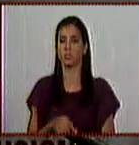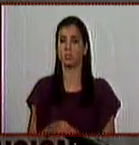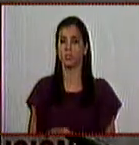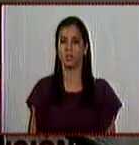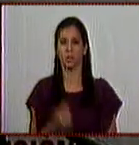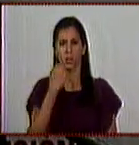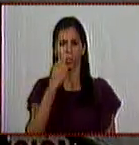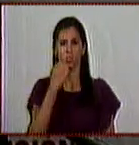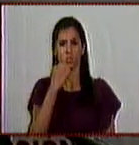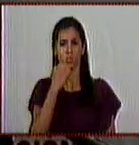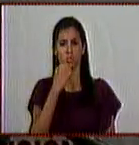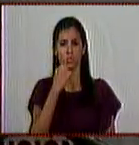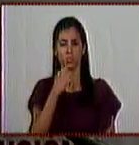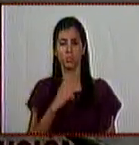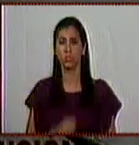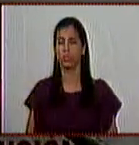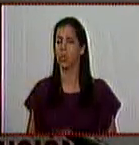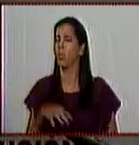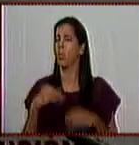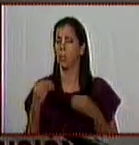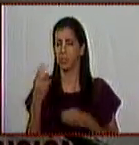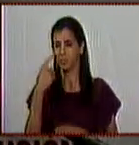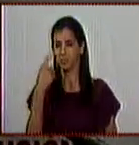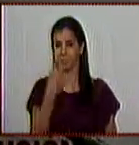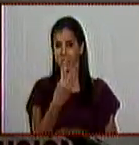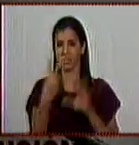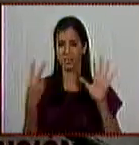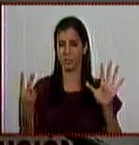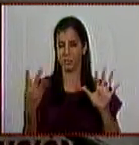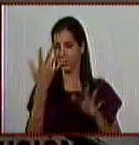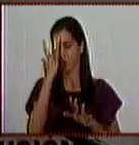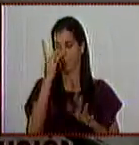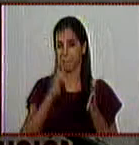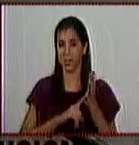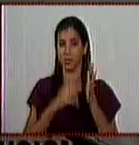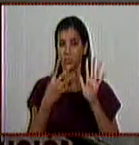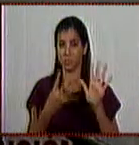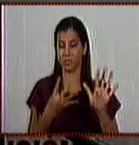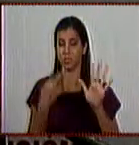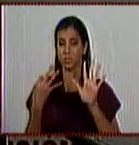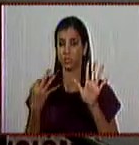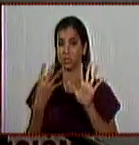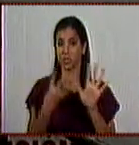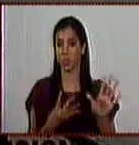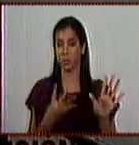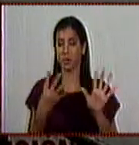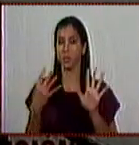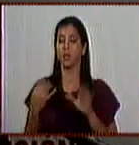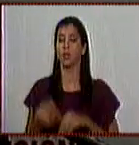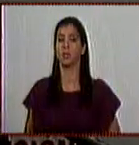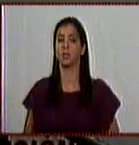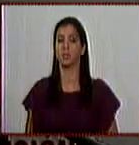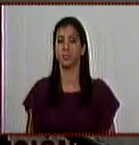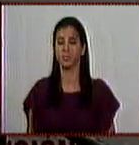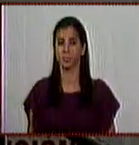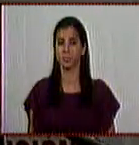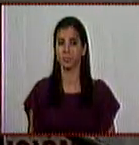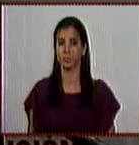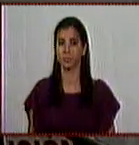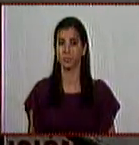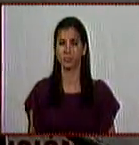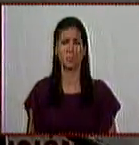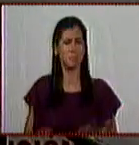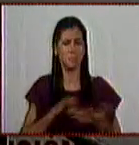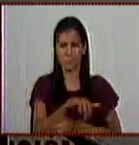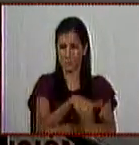abierta que tuvo su máxima expresión el 27 de febrero de 1989 y Consecuentemente